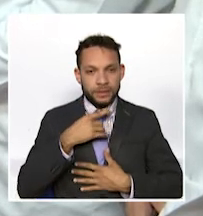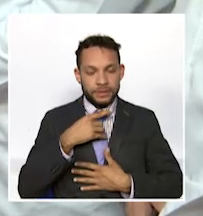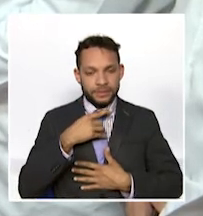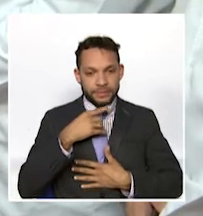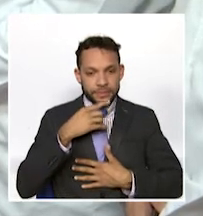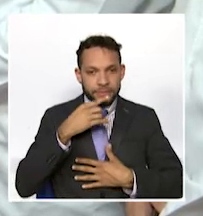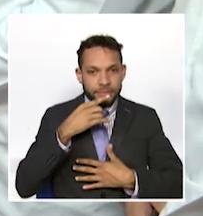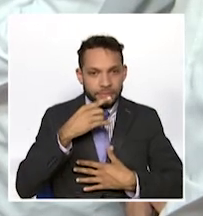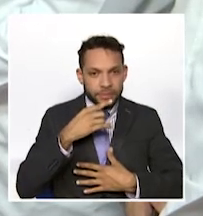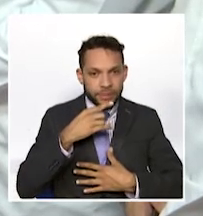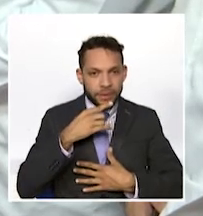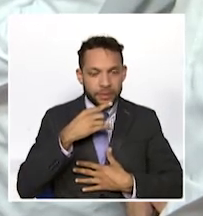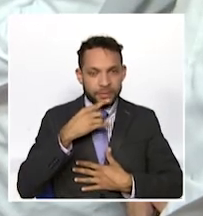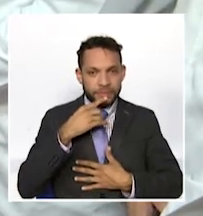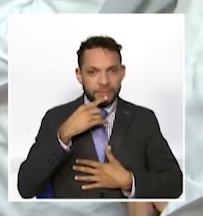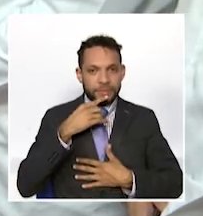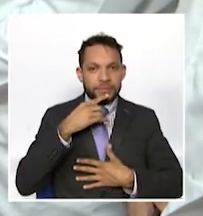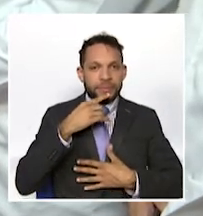Exhala.